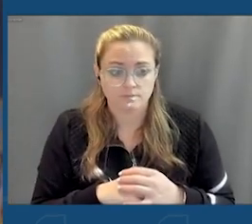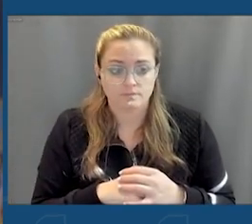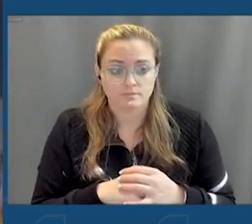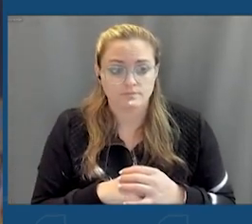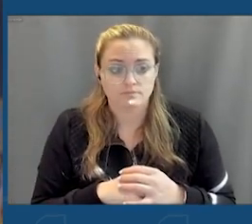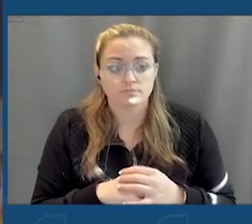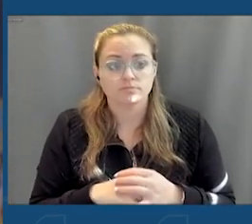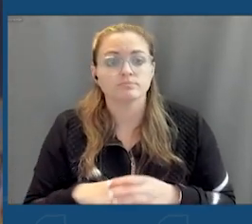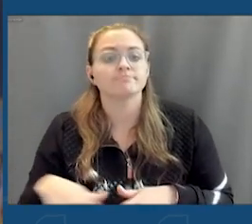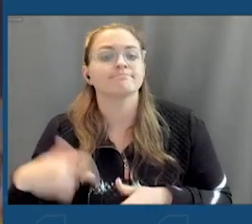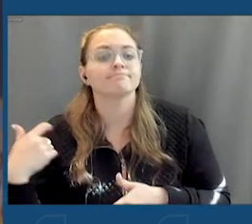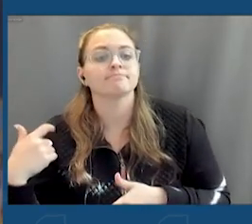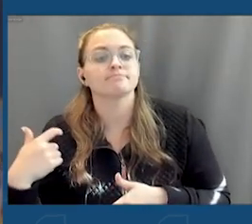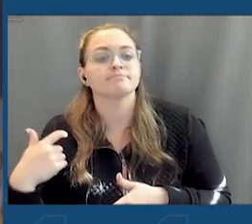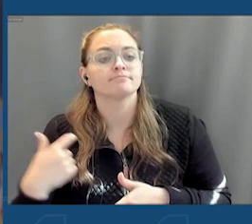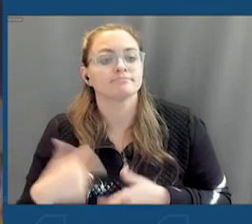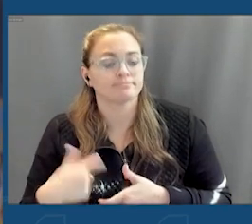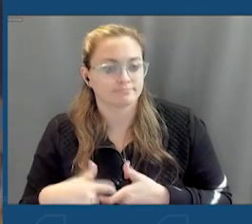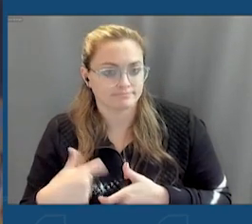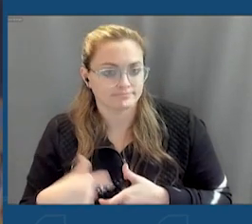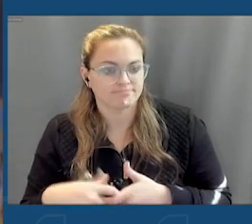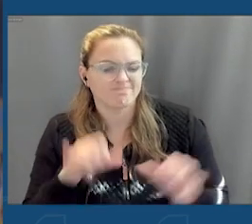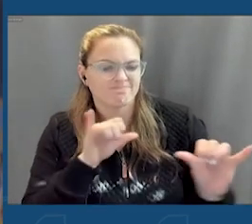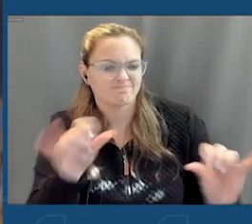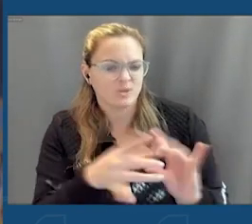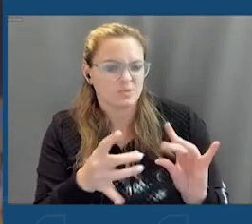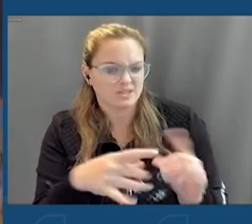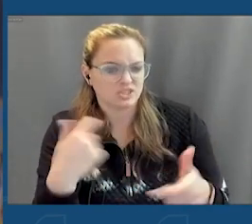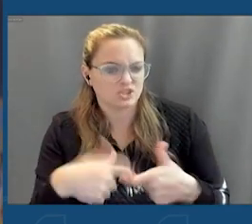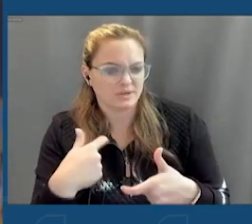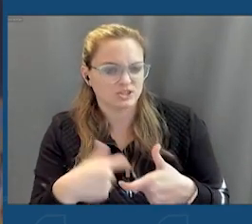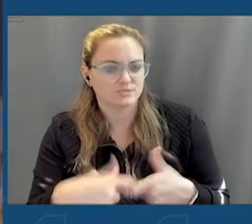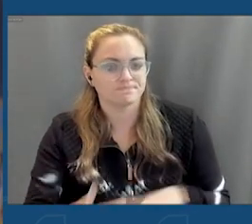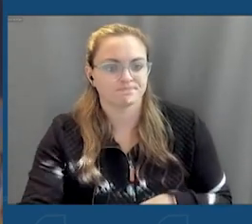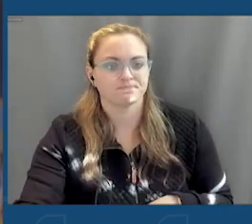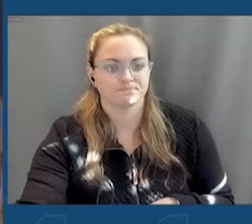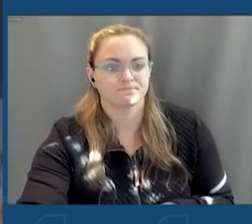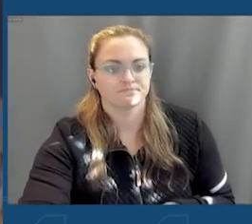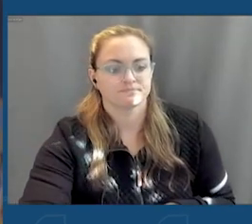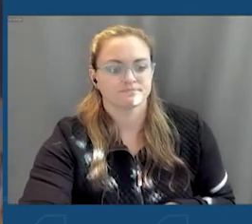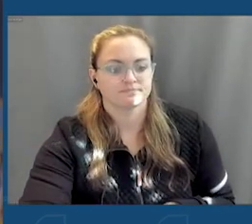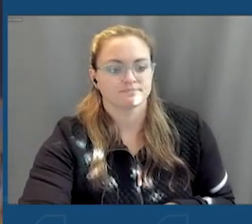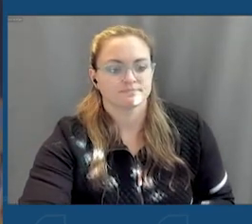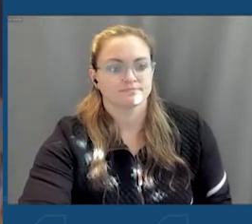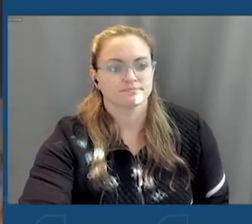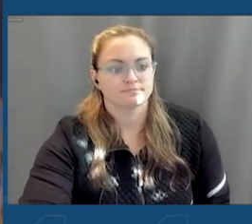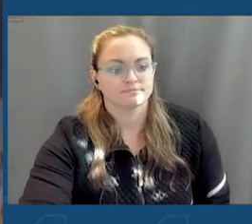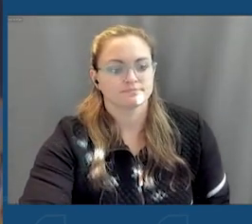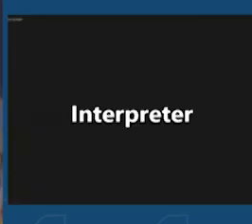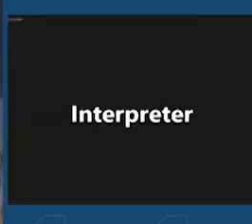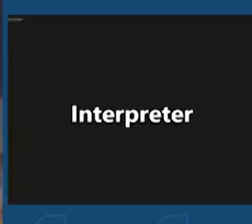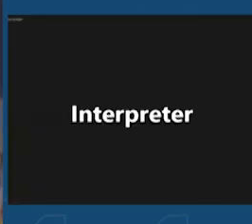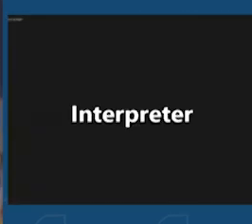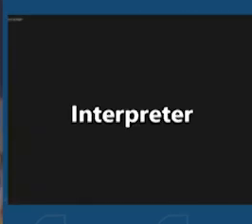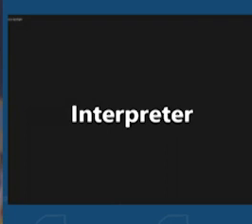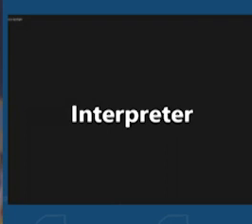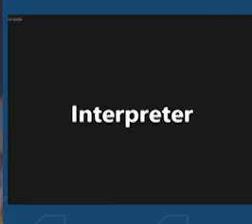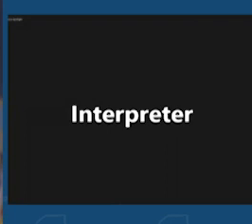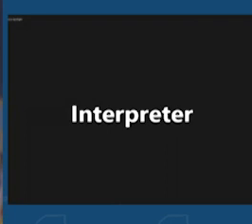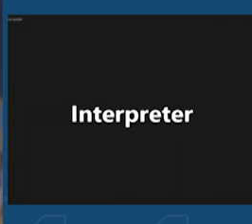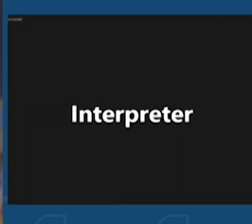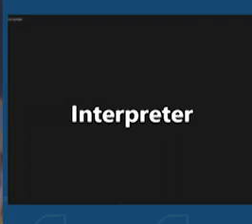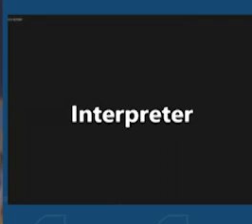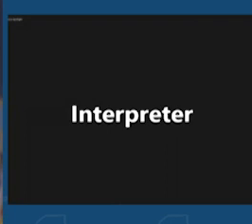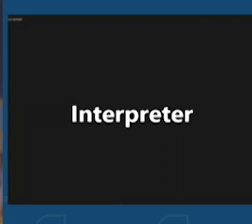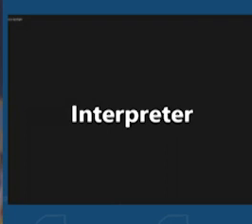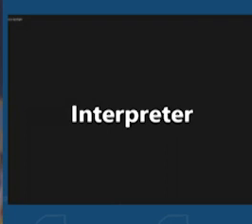estoy aquí muy orgulloso de estar con la gobernadora y mis colegas en gobiernos. El presupuesto de la gobernadora ha enviado un mensaje para la